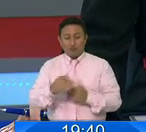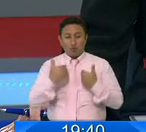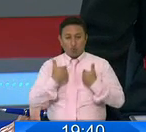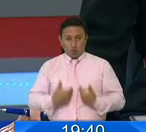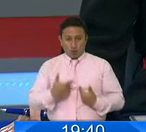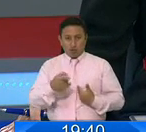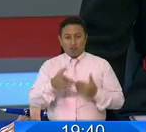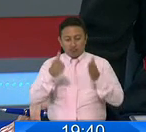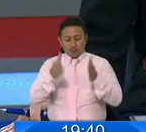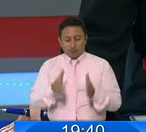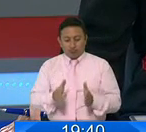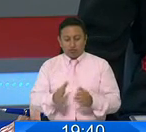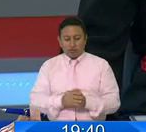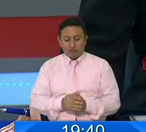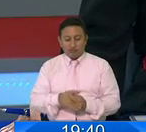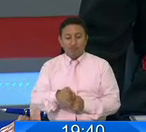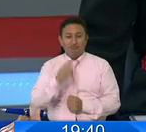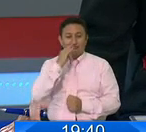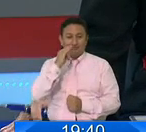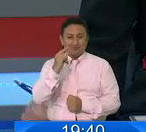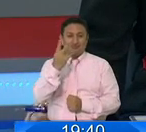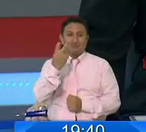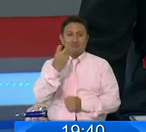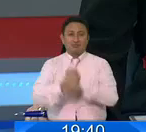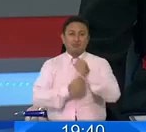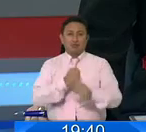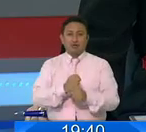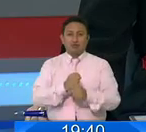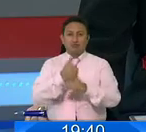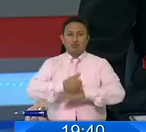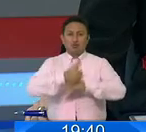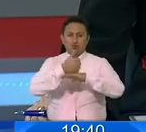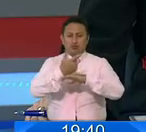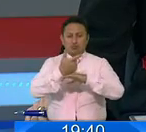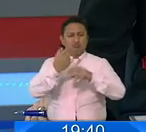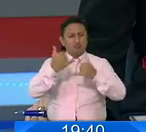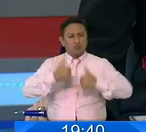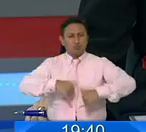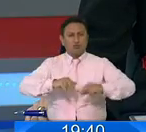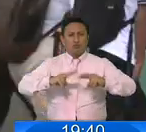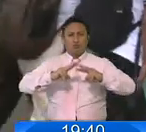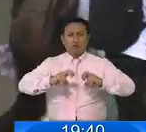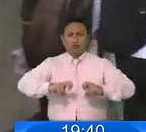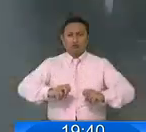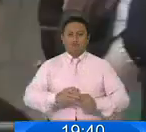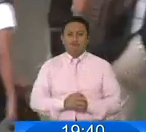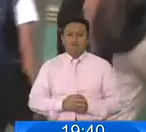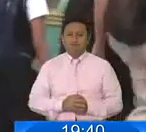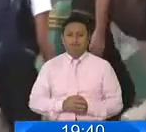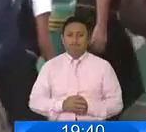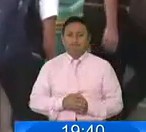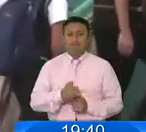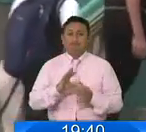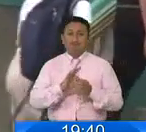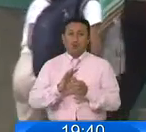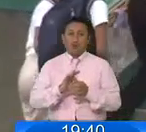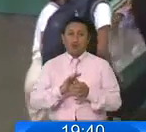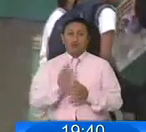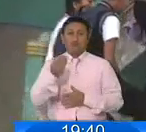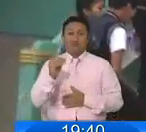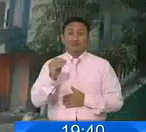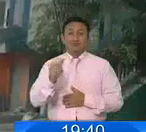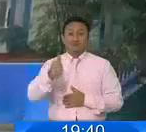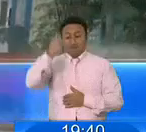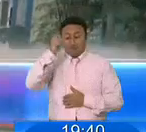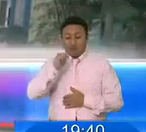restos del infante de doce años las autoridades continúan con las investigaciones varios compañeros del menor que falleció